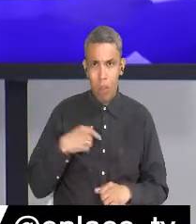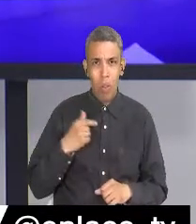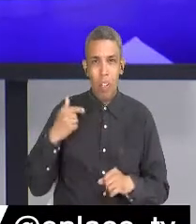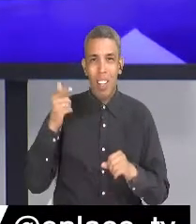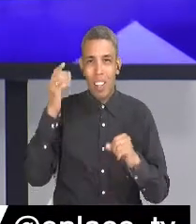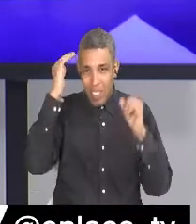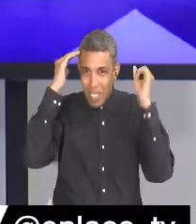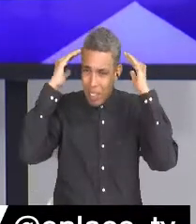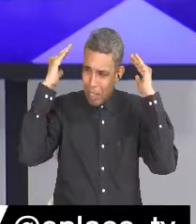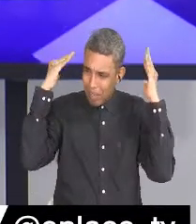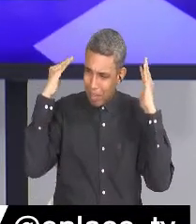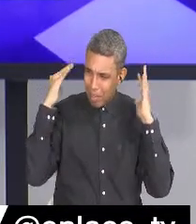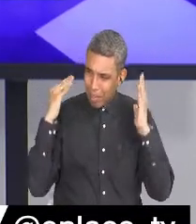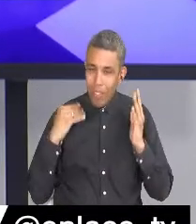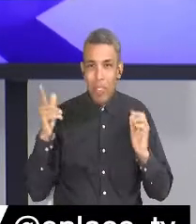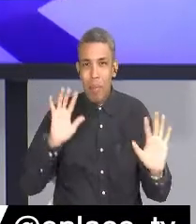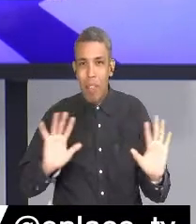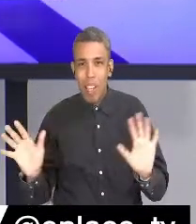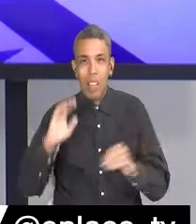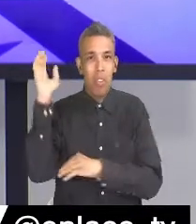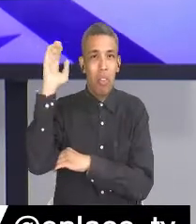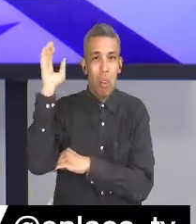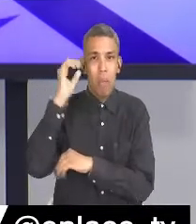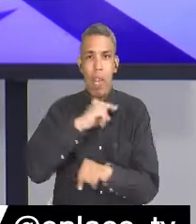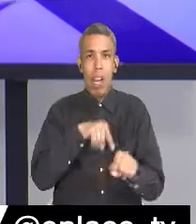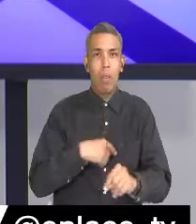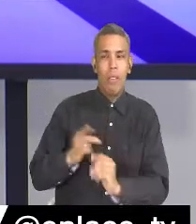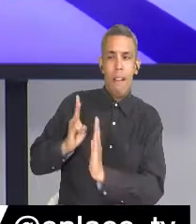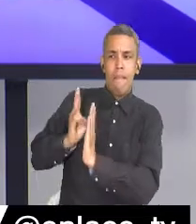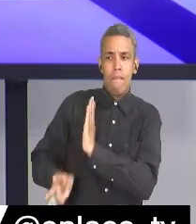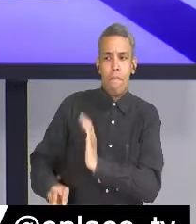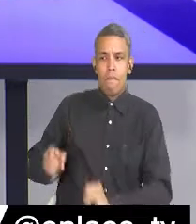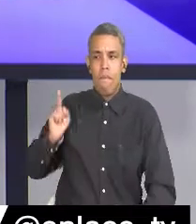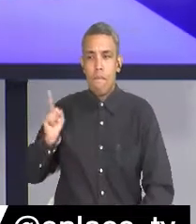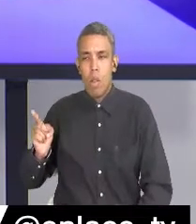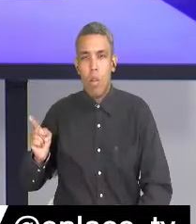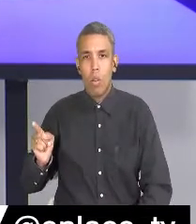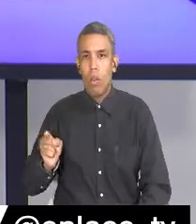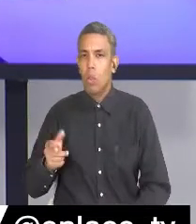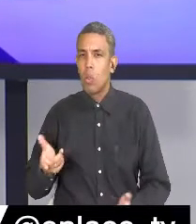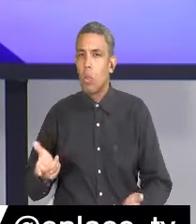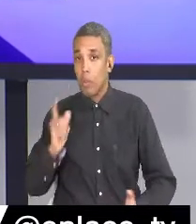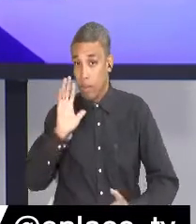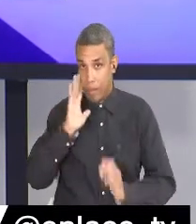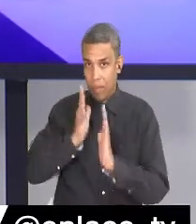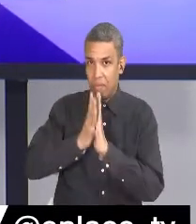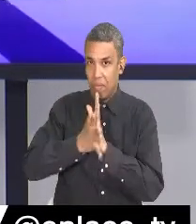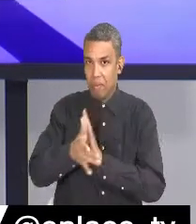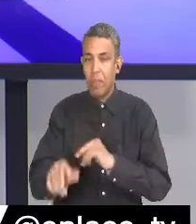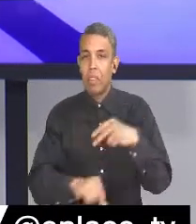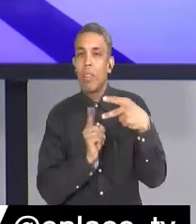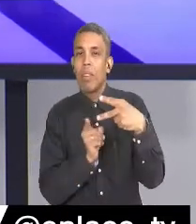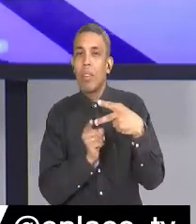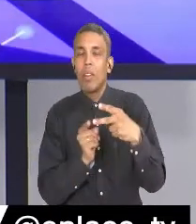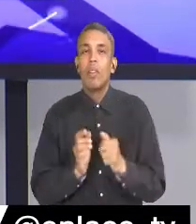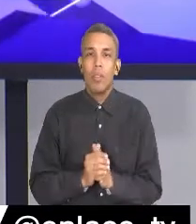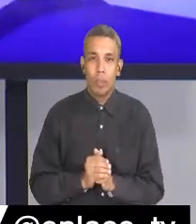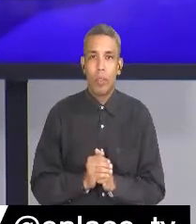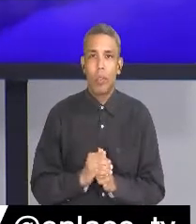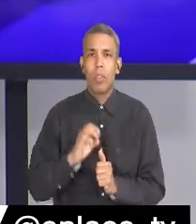de la Policía del Magdalena Medio. Y en otra información, el secretario de Educación, Óscar Jaramillo, entregó su balance o su informe de gestión ante el Consejo